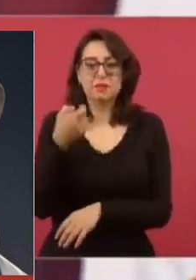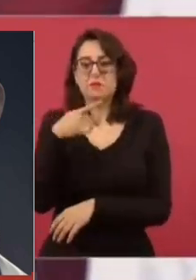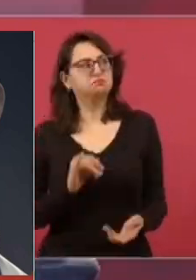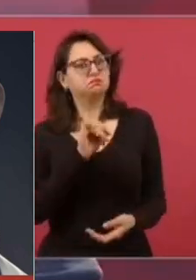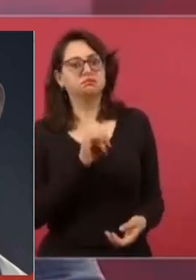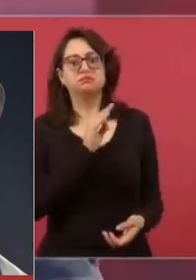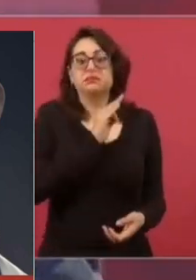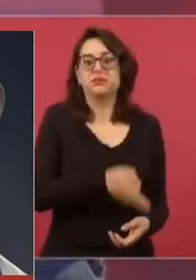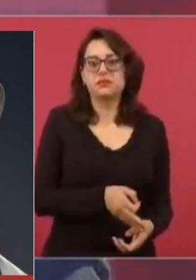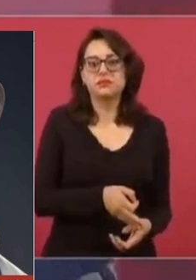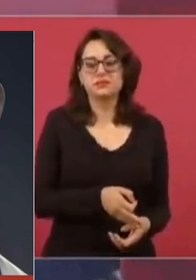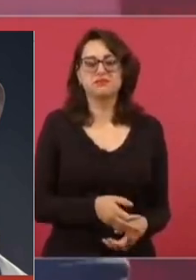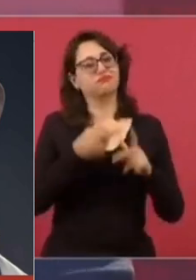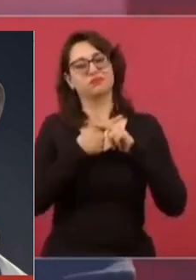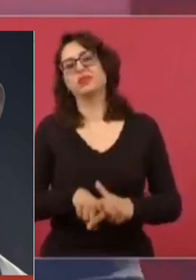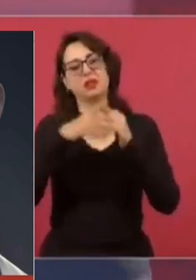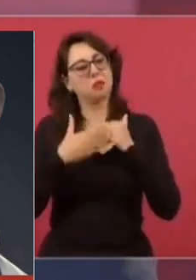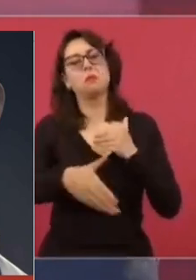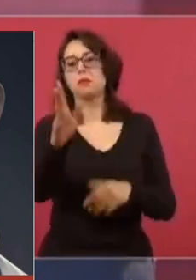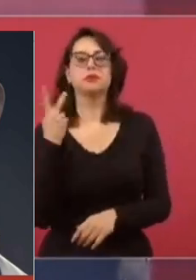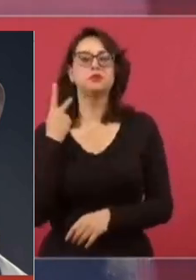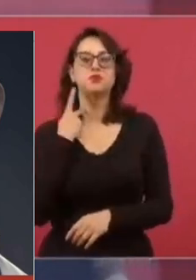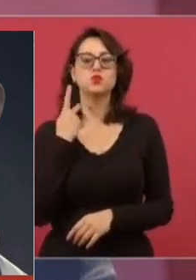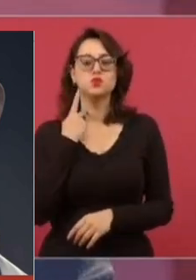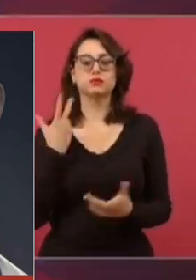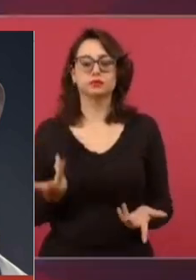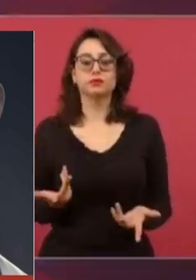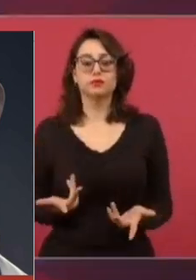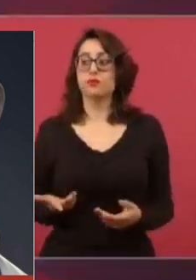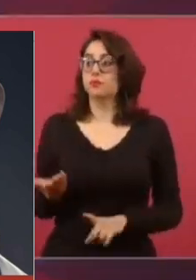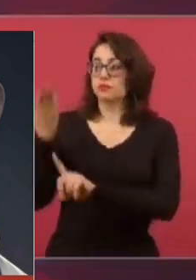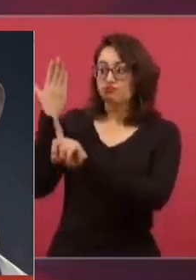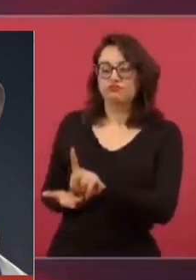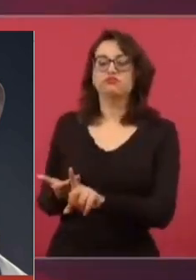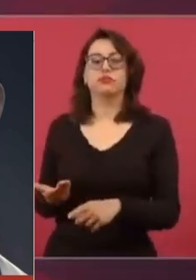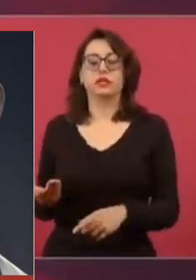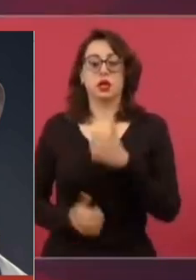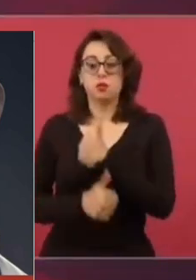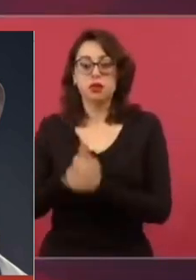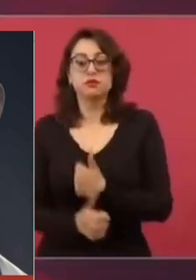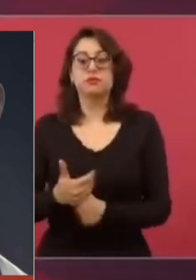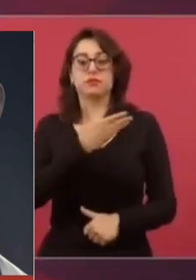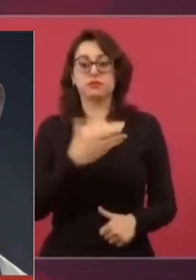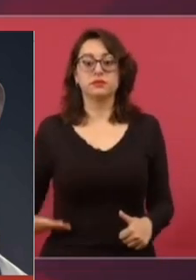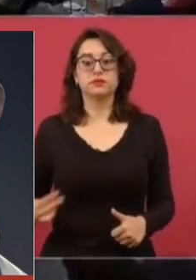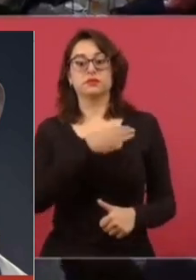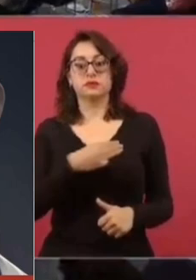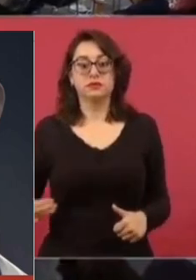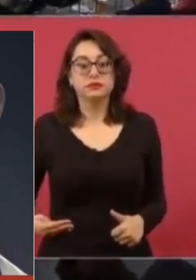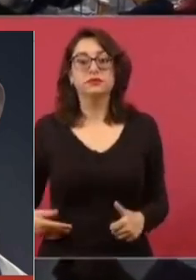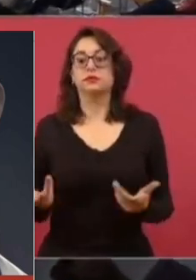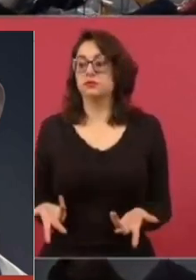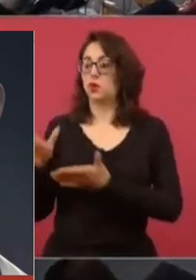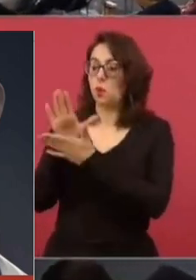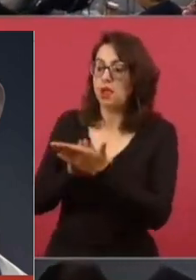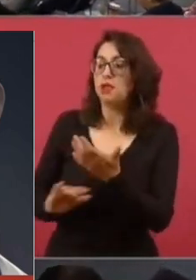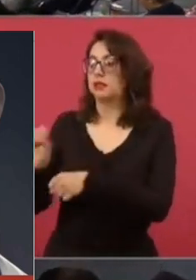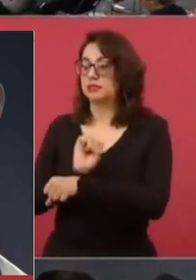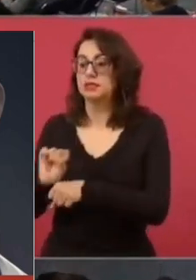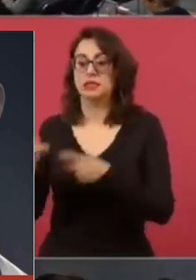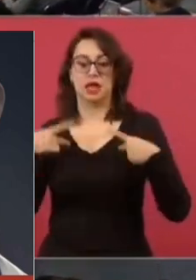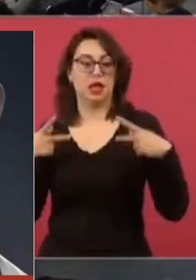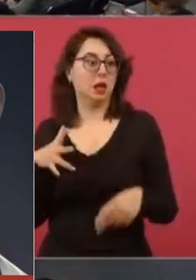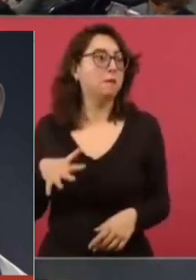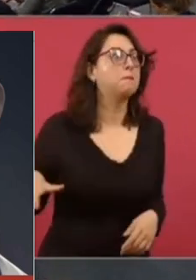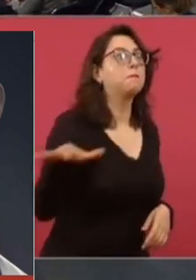presidenta municipal, una mujer muy humana y honesta, íntegra. Hicieron toda una campaña para tratar de desprestigiarla